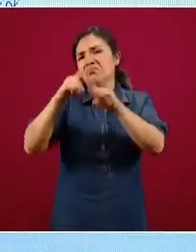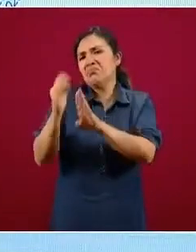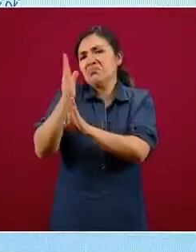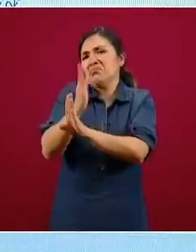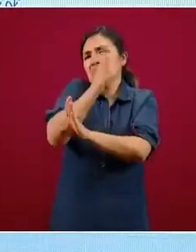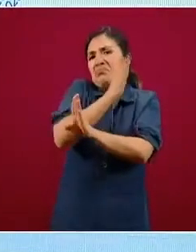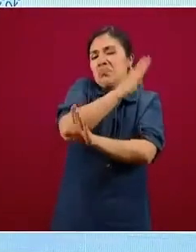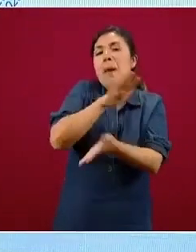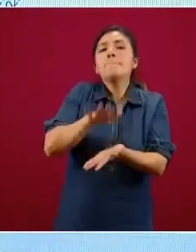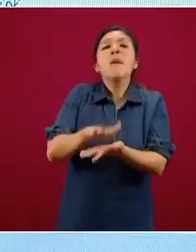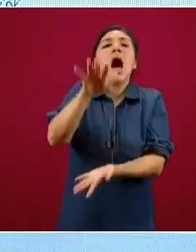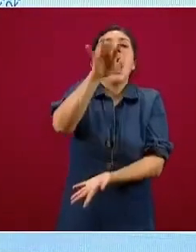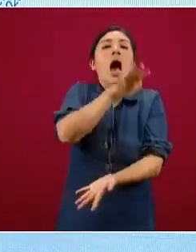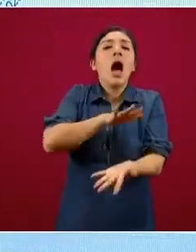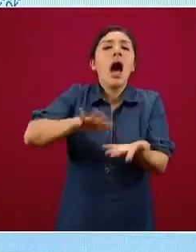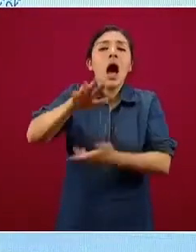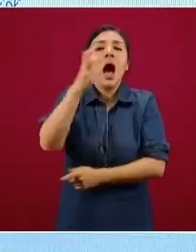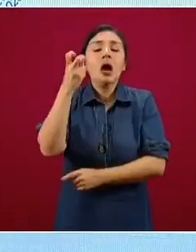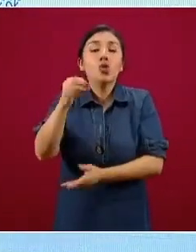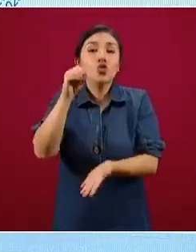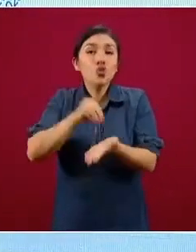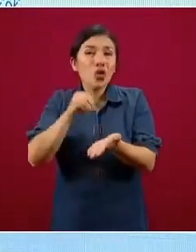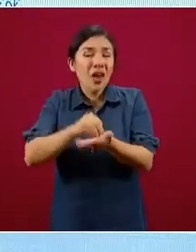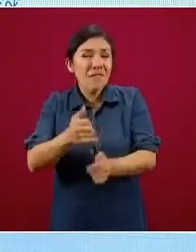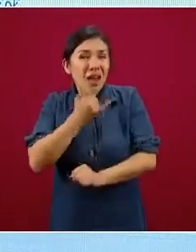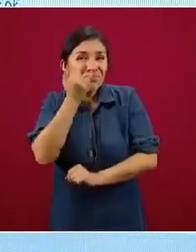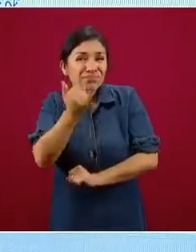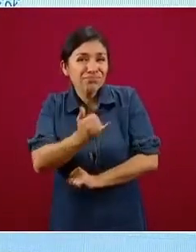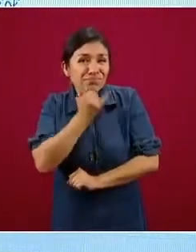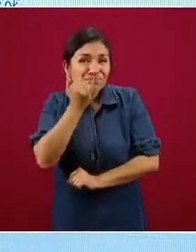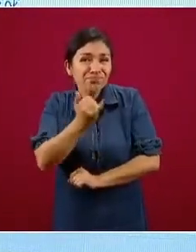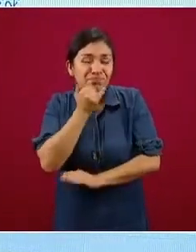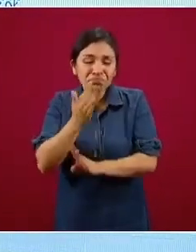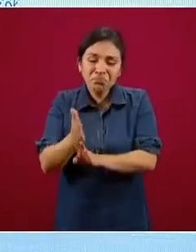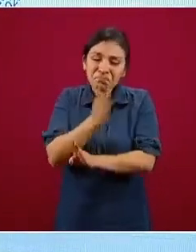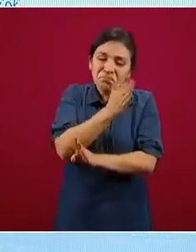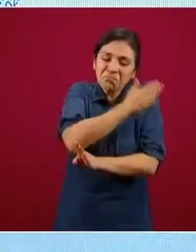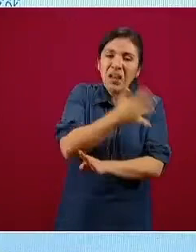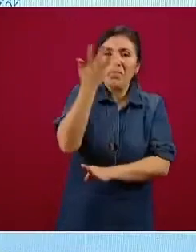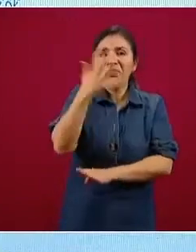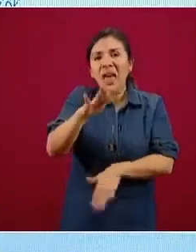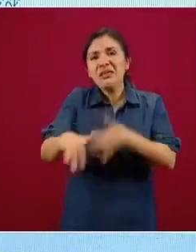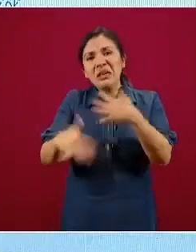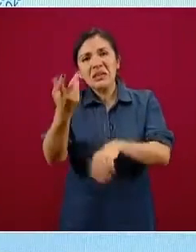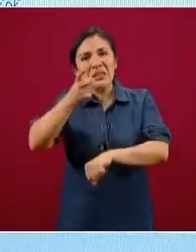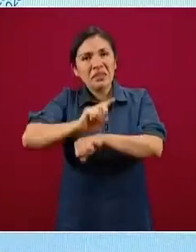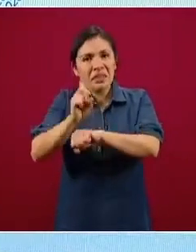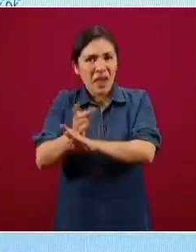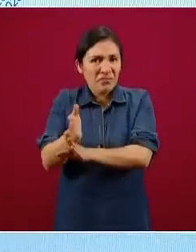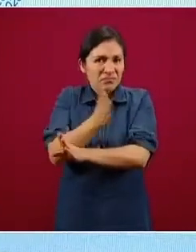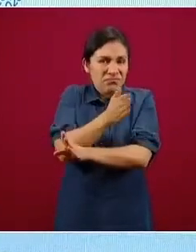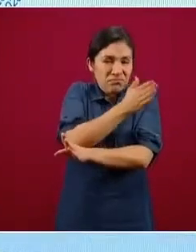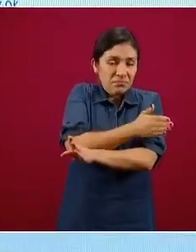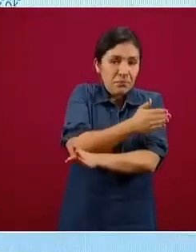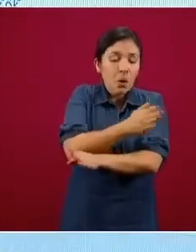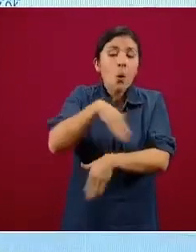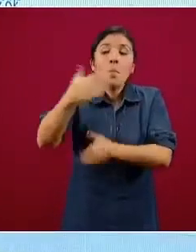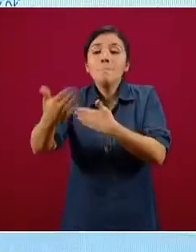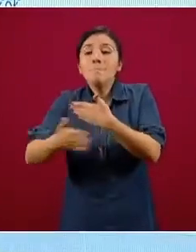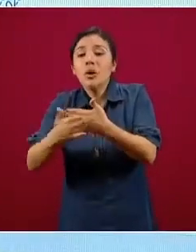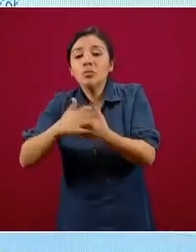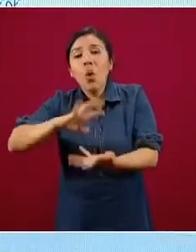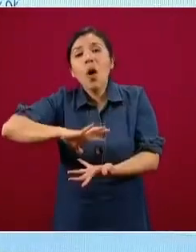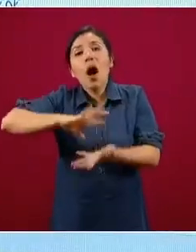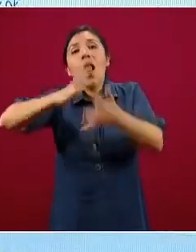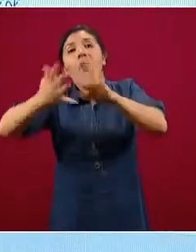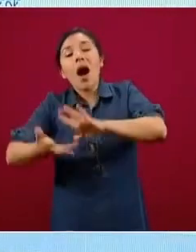la mayoría de estos aún sospechosos en los últimos 10 o 15 días, cambiarán a rojo